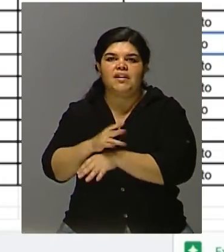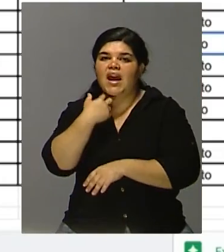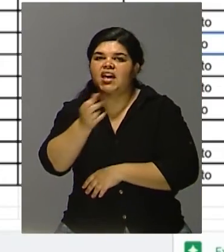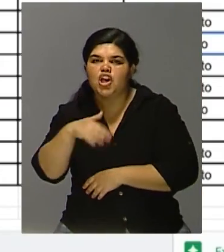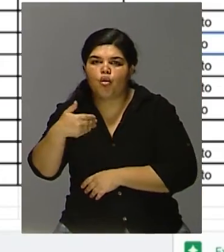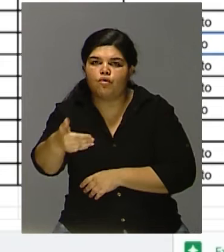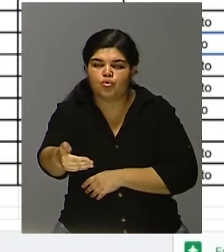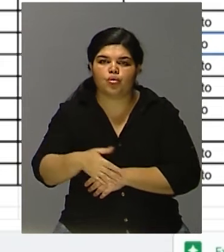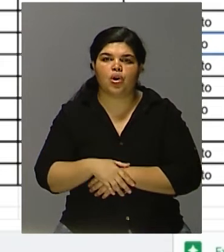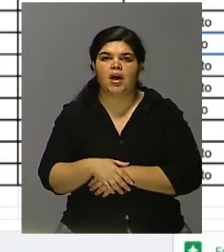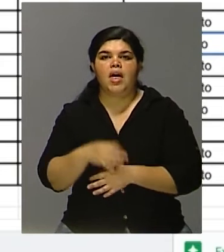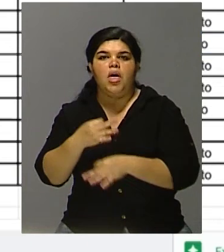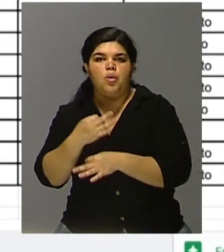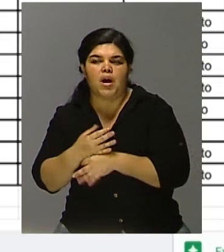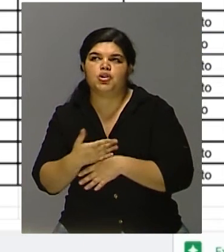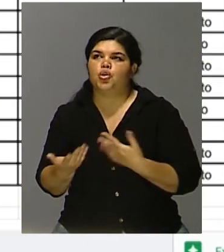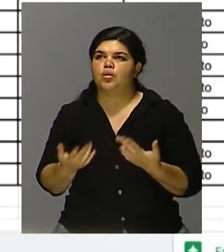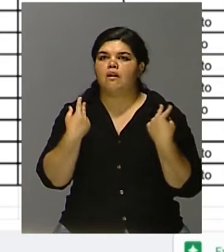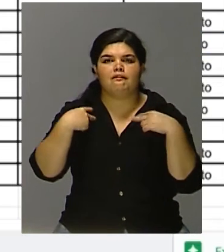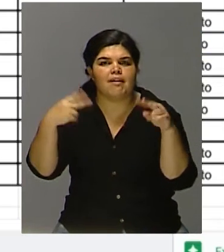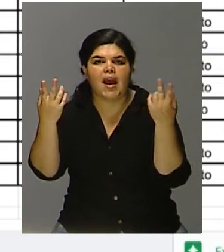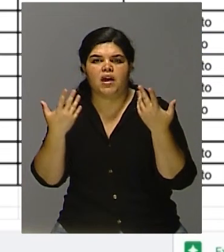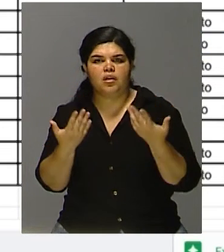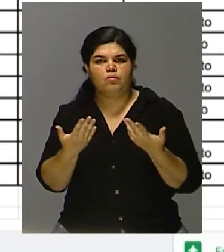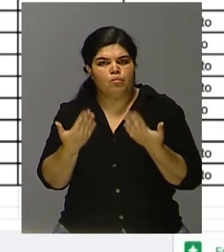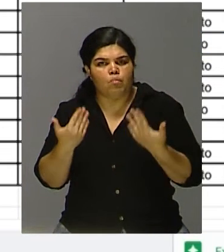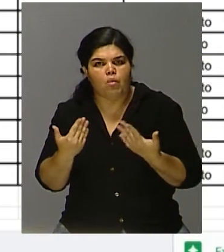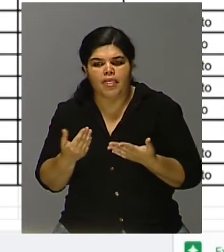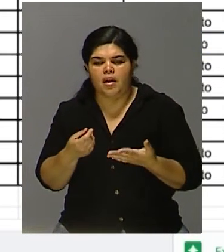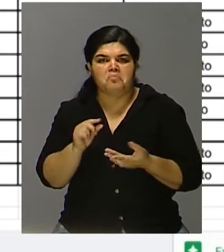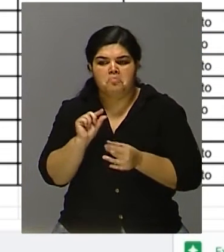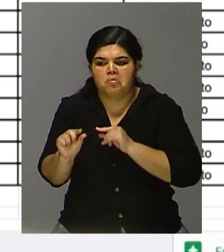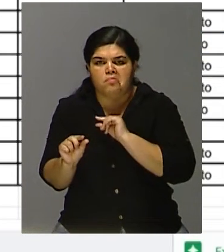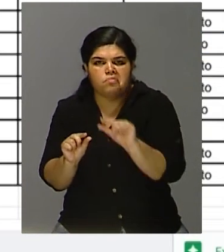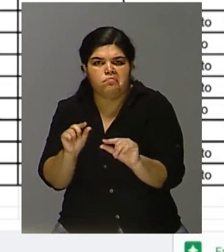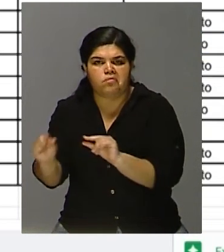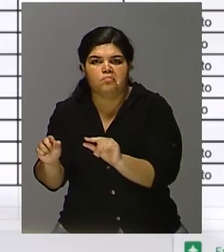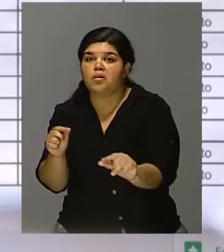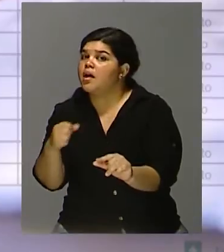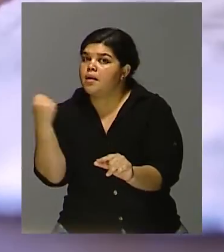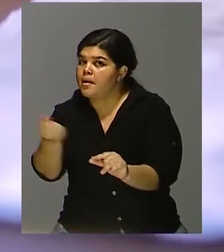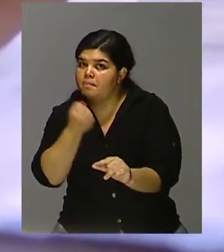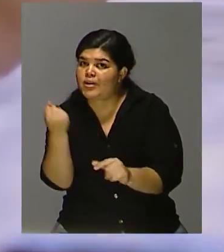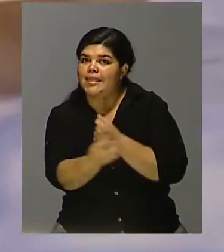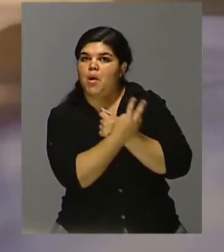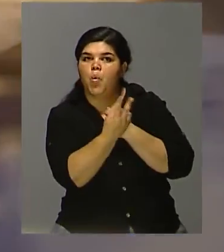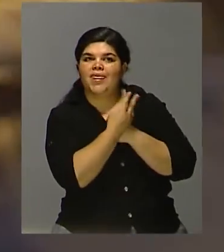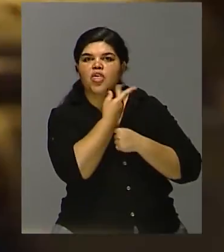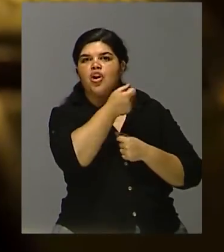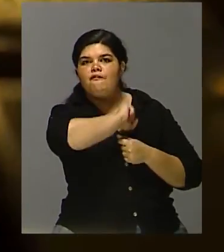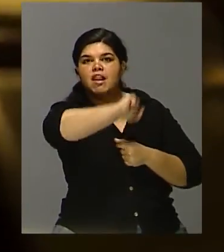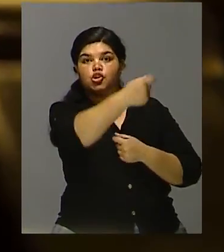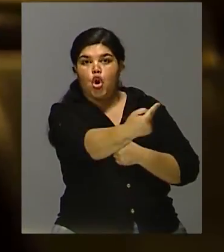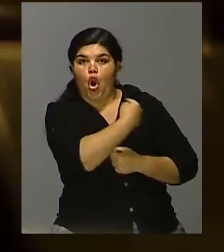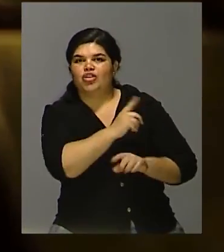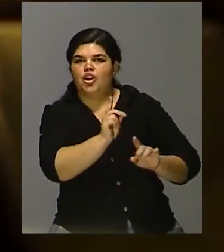de los hijos, para viajes, para lo que sea. Reitero, con mínimos esfuerzos, protegiéndose de la devaluación, en fin. Creo que